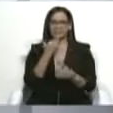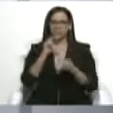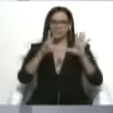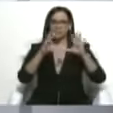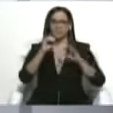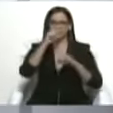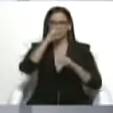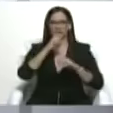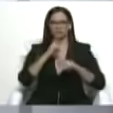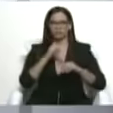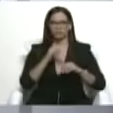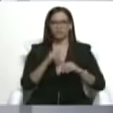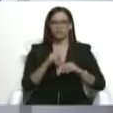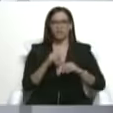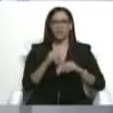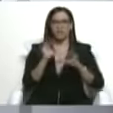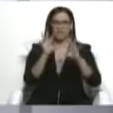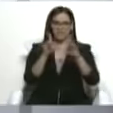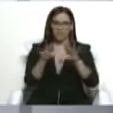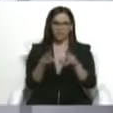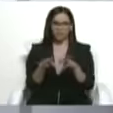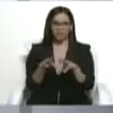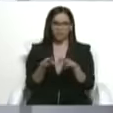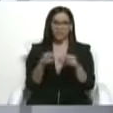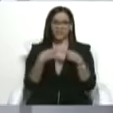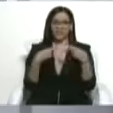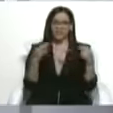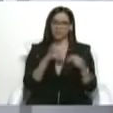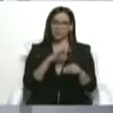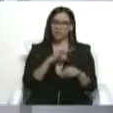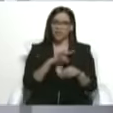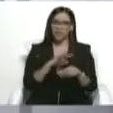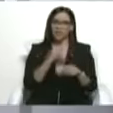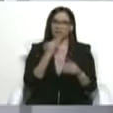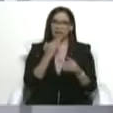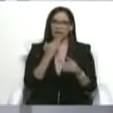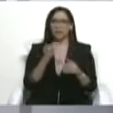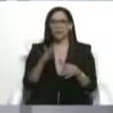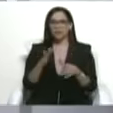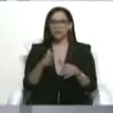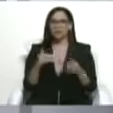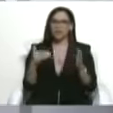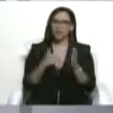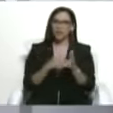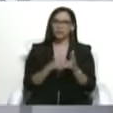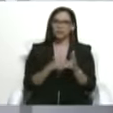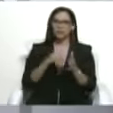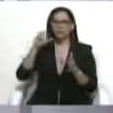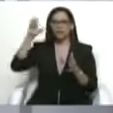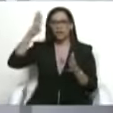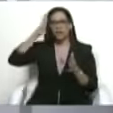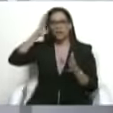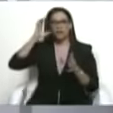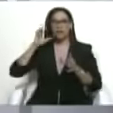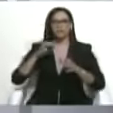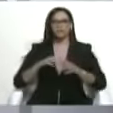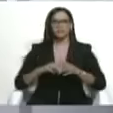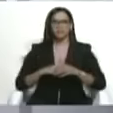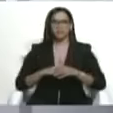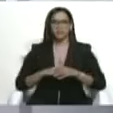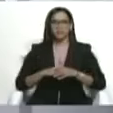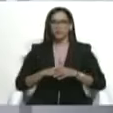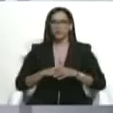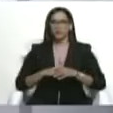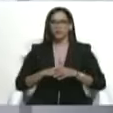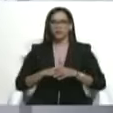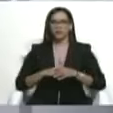edad, escribió en redes sociales algo similar en contra de Biden. El FBI